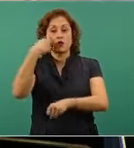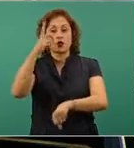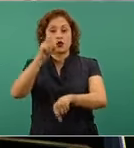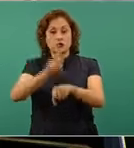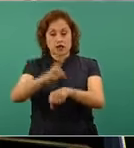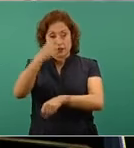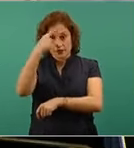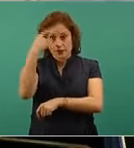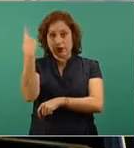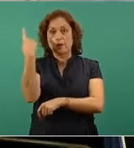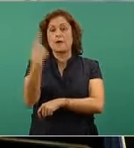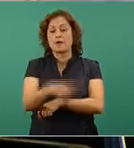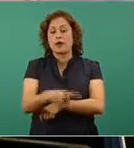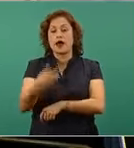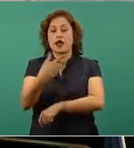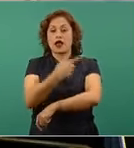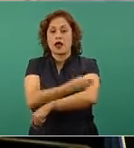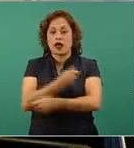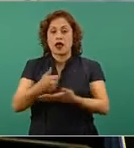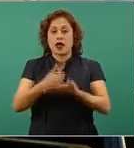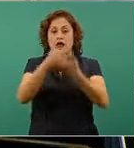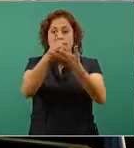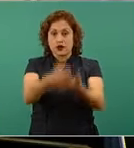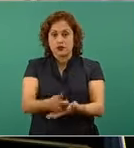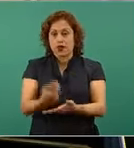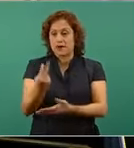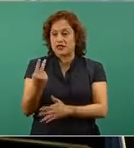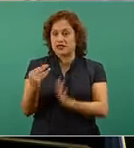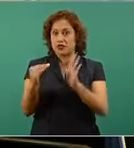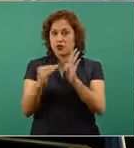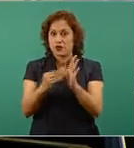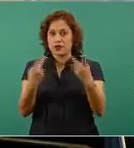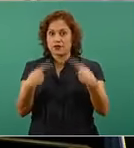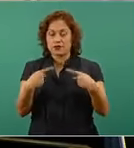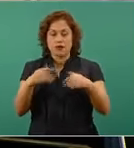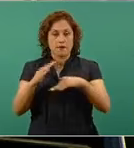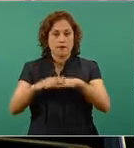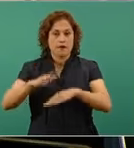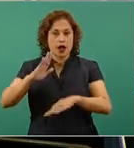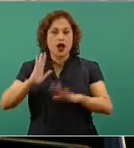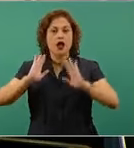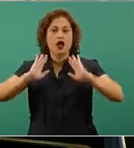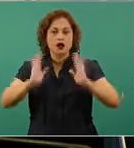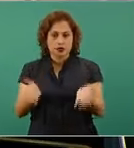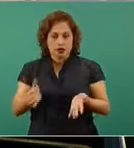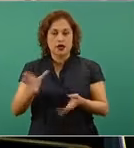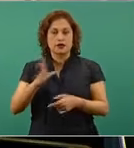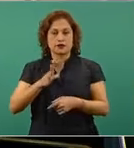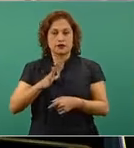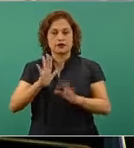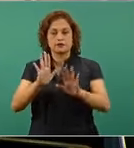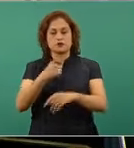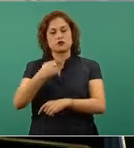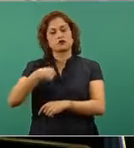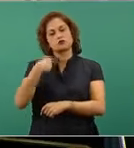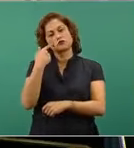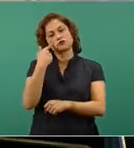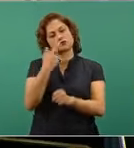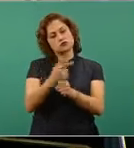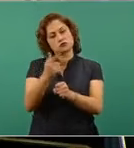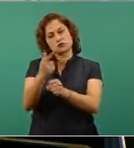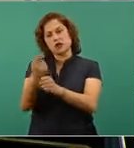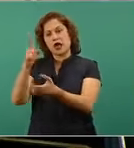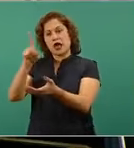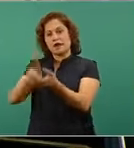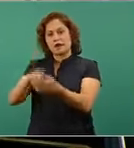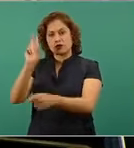para participar en las brigadas. Hemos estado viendo que hay muchos puestos de vacunación en universidades